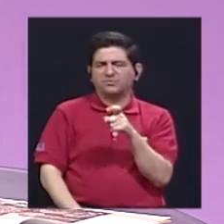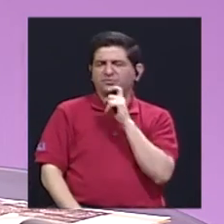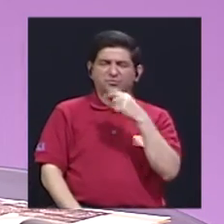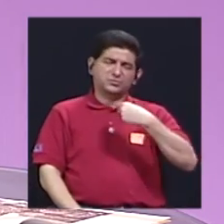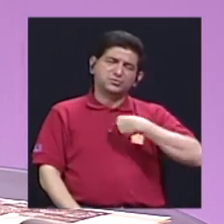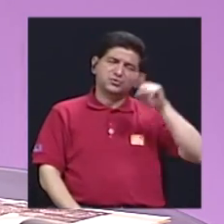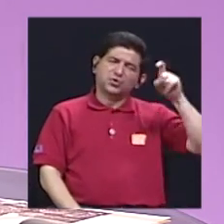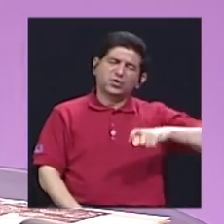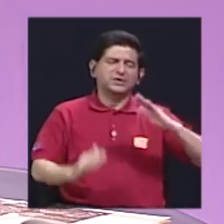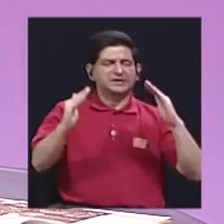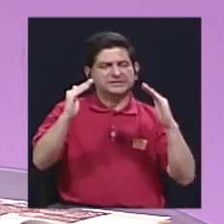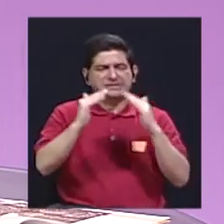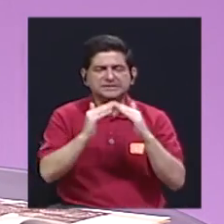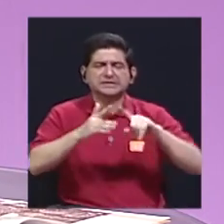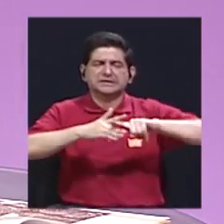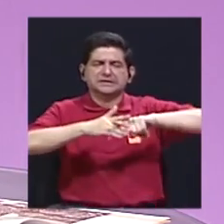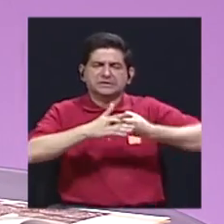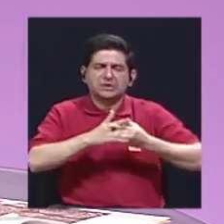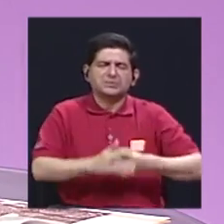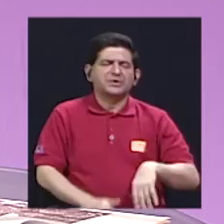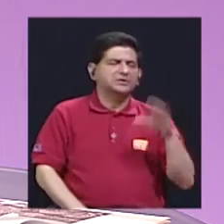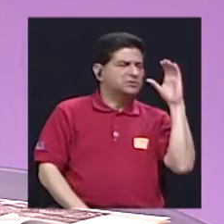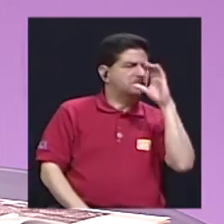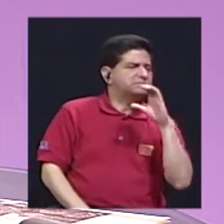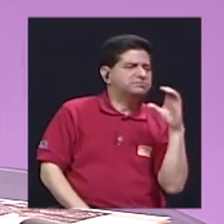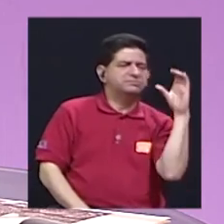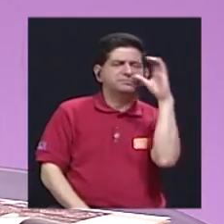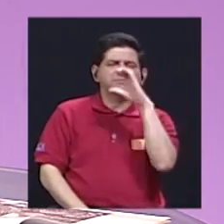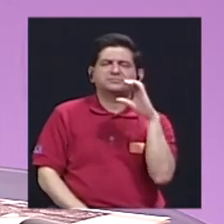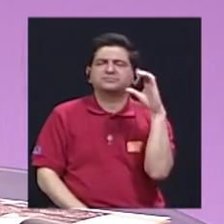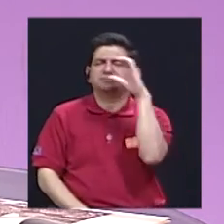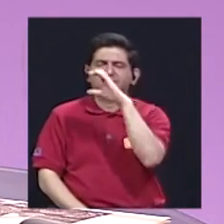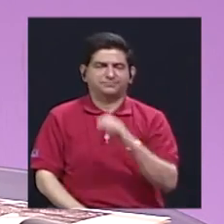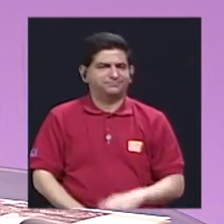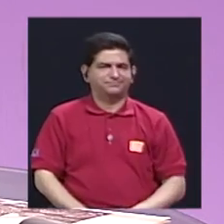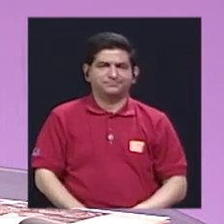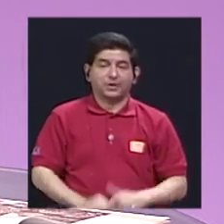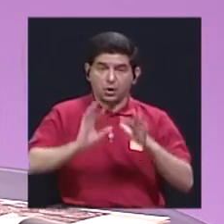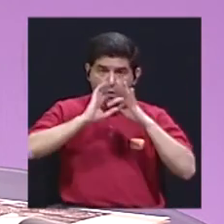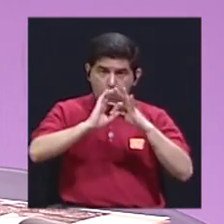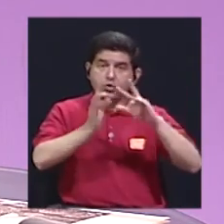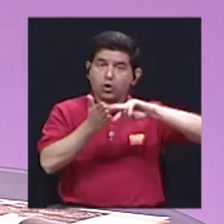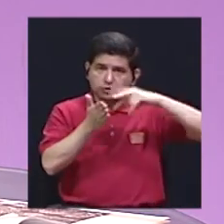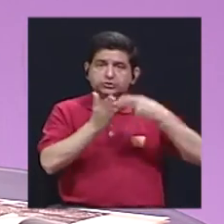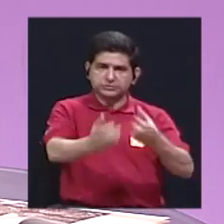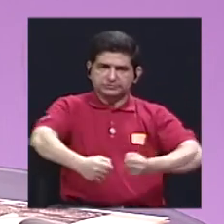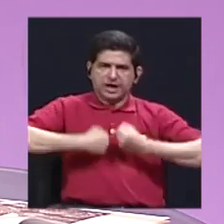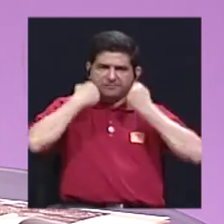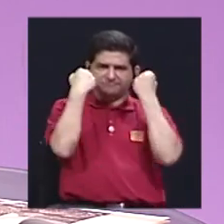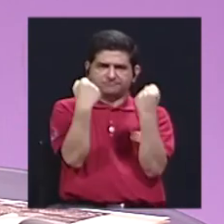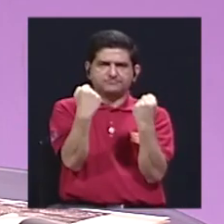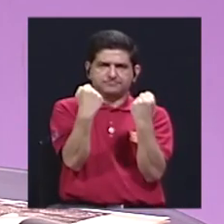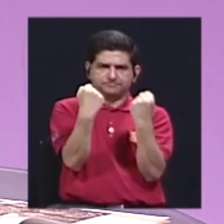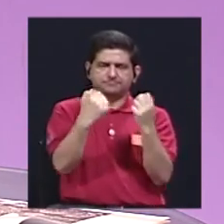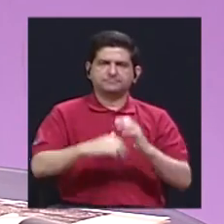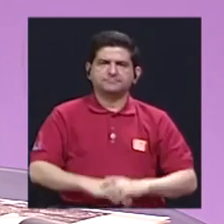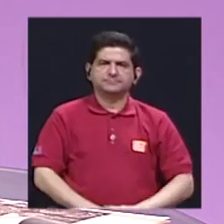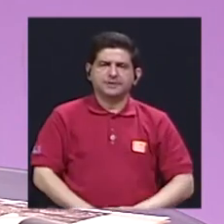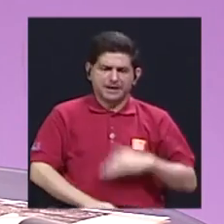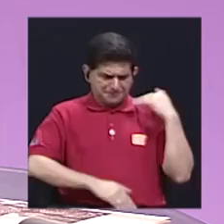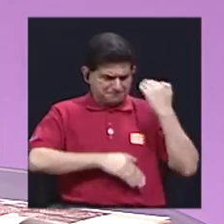que yo que necesito caso empiezo a tocar puertas siempre la unión hace la fuerza y para